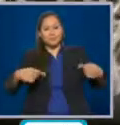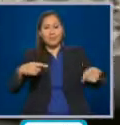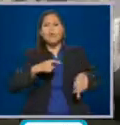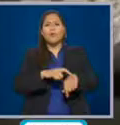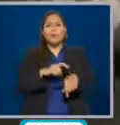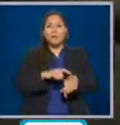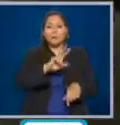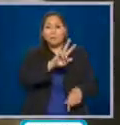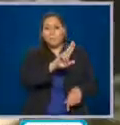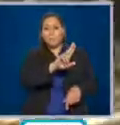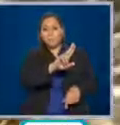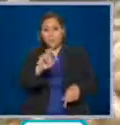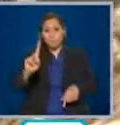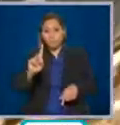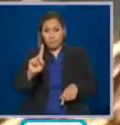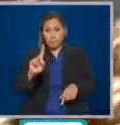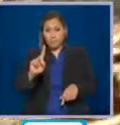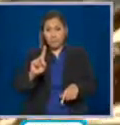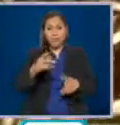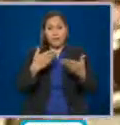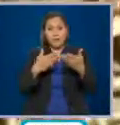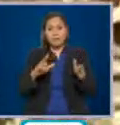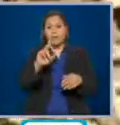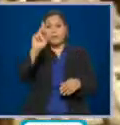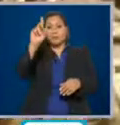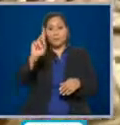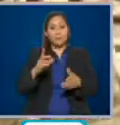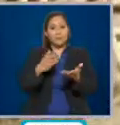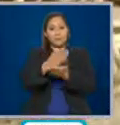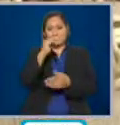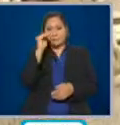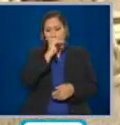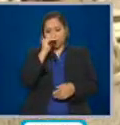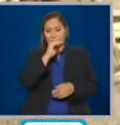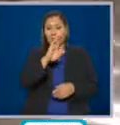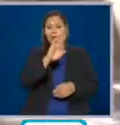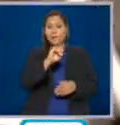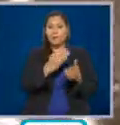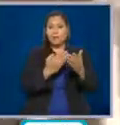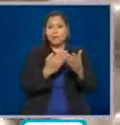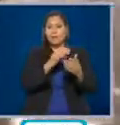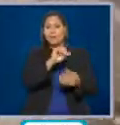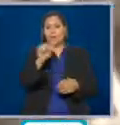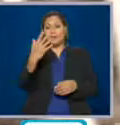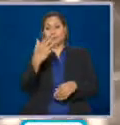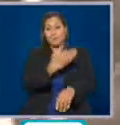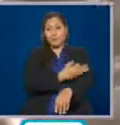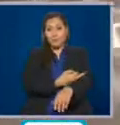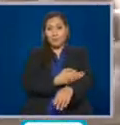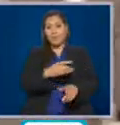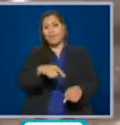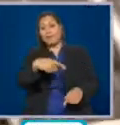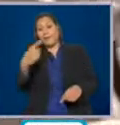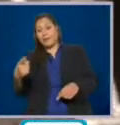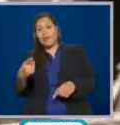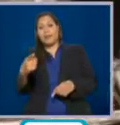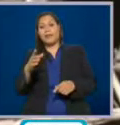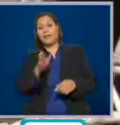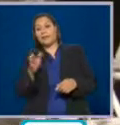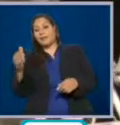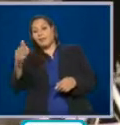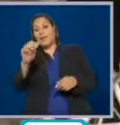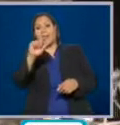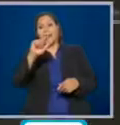De martes a domingo estamos abiertos, los domingos es entrada libre y de 9 a 5 de la tarde, a un lado de la